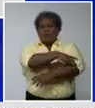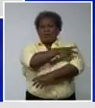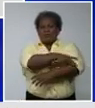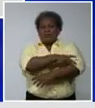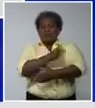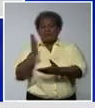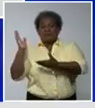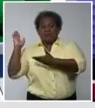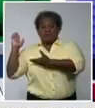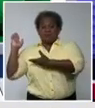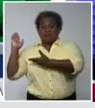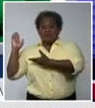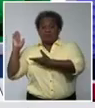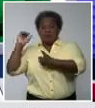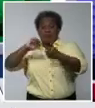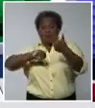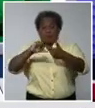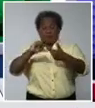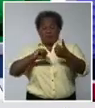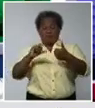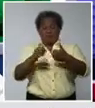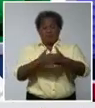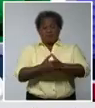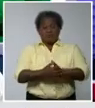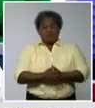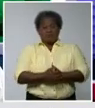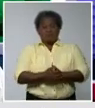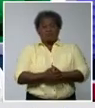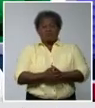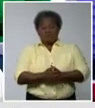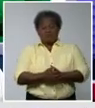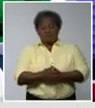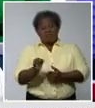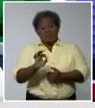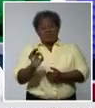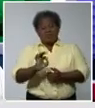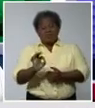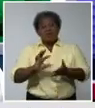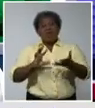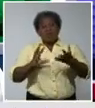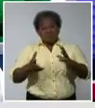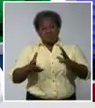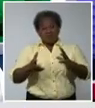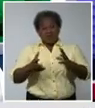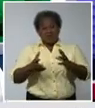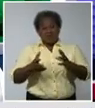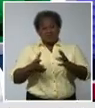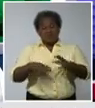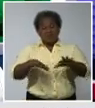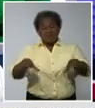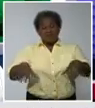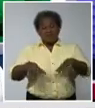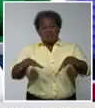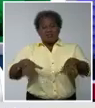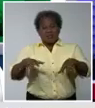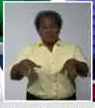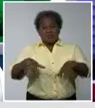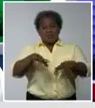comportamiento, como ustedes pueden ver, todavía muy complejo, todavía